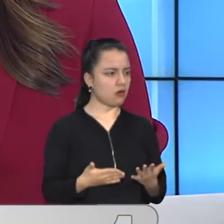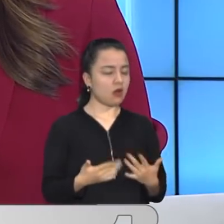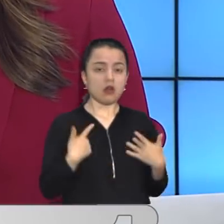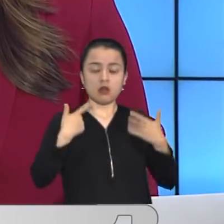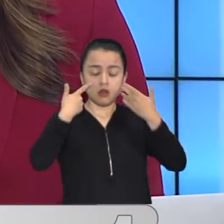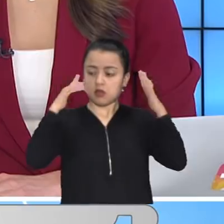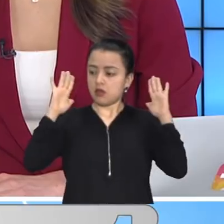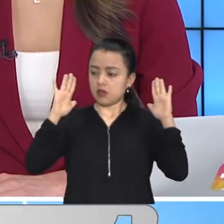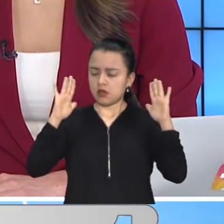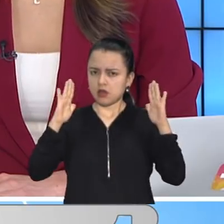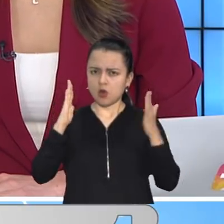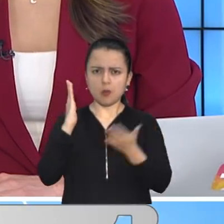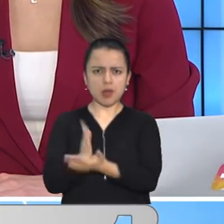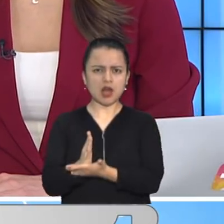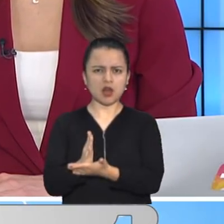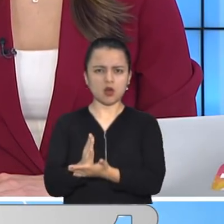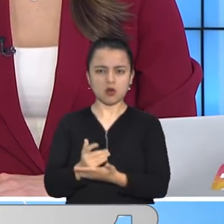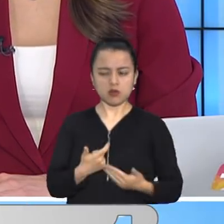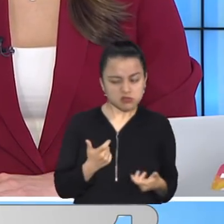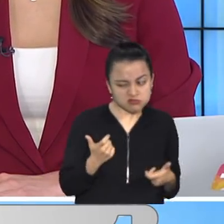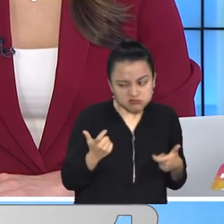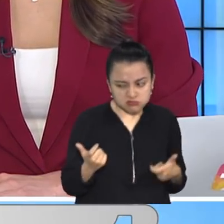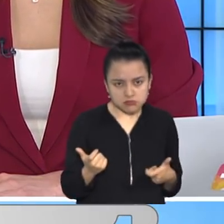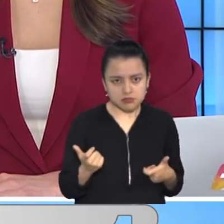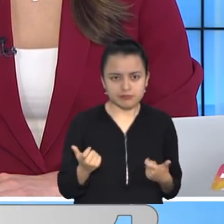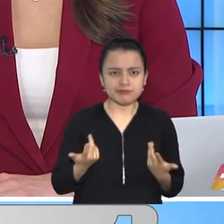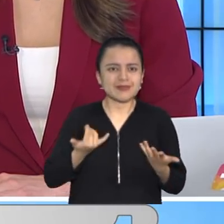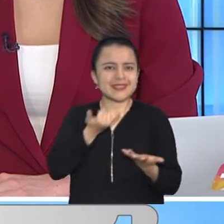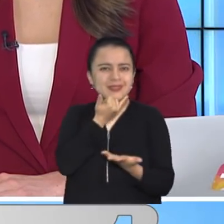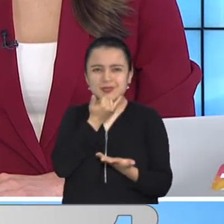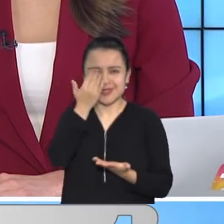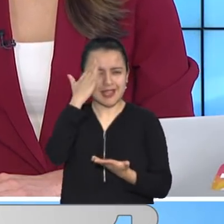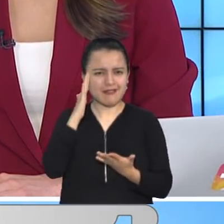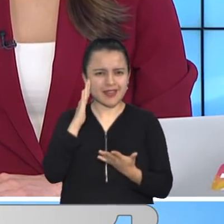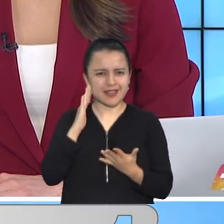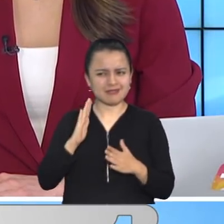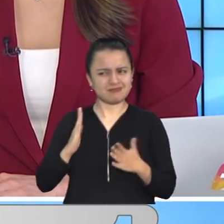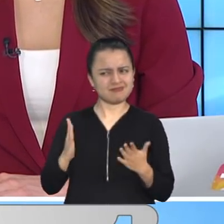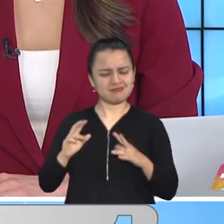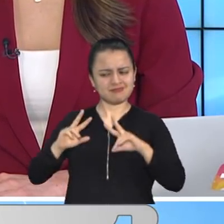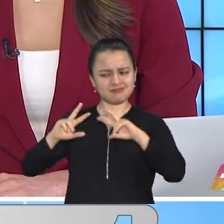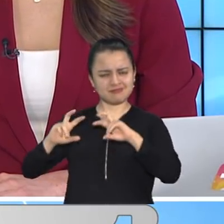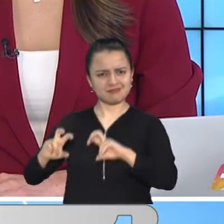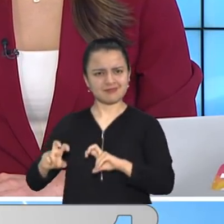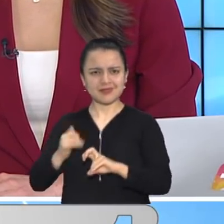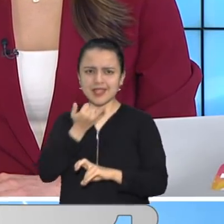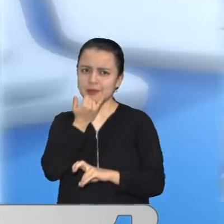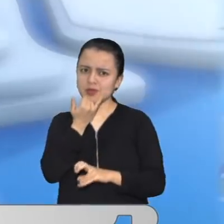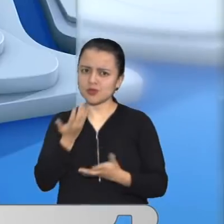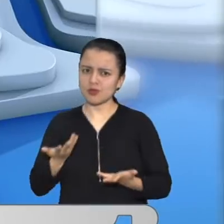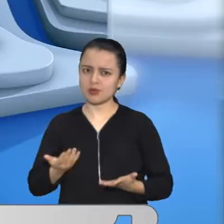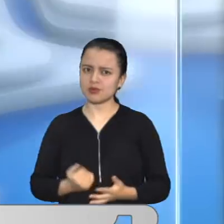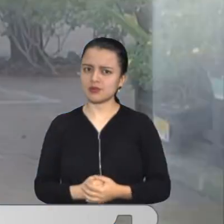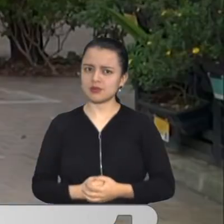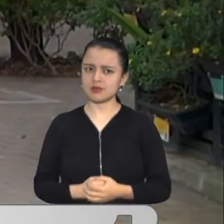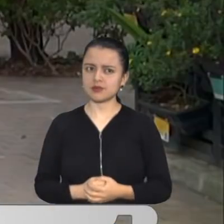batallón del municipio de Amalfi, en Antioquia. Volvemos con Yusi Chaparro a Medellín. Yusi, muy buenas tardes.